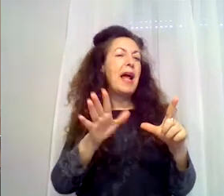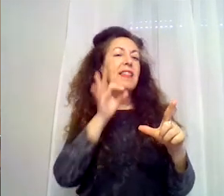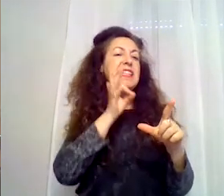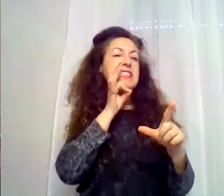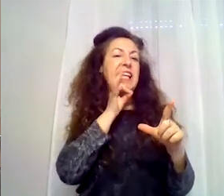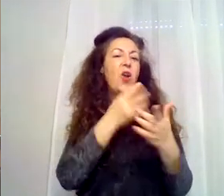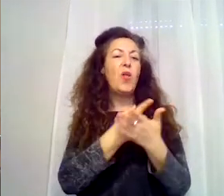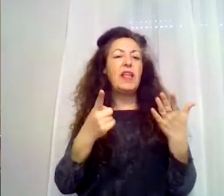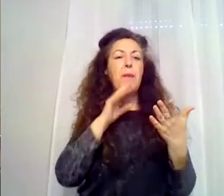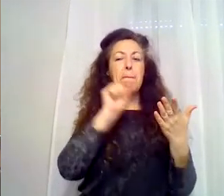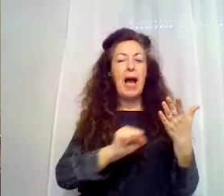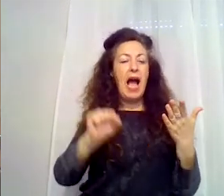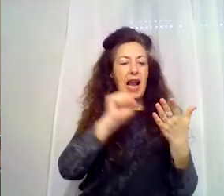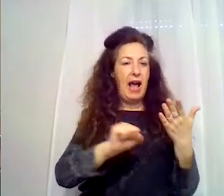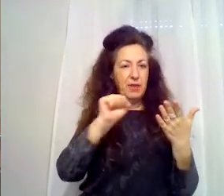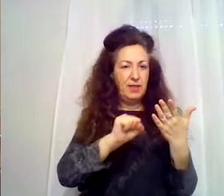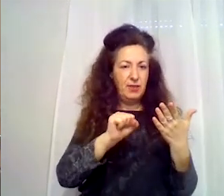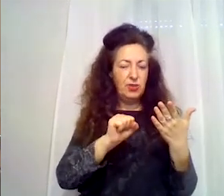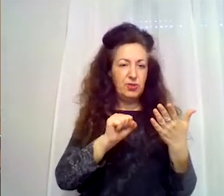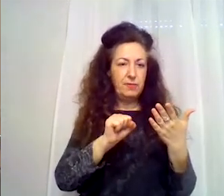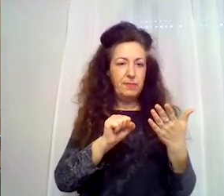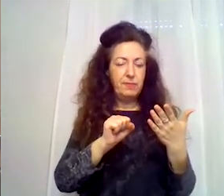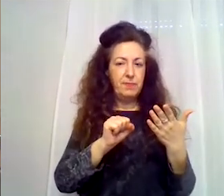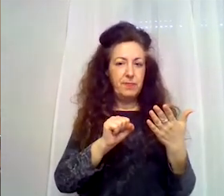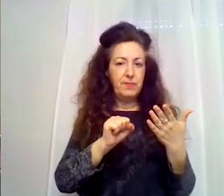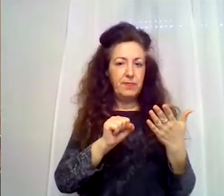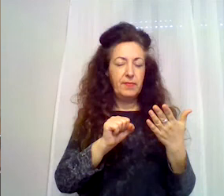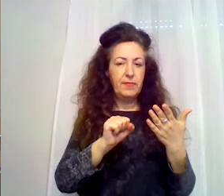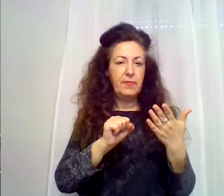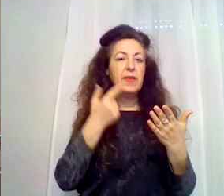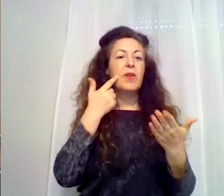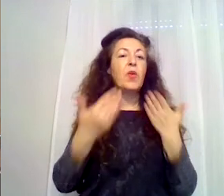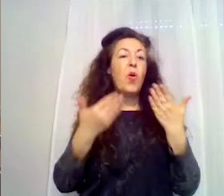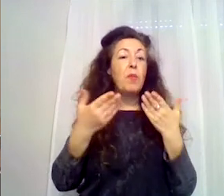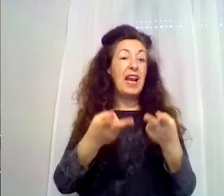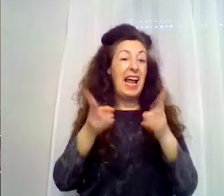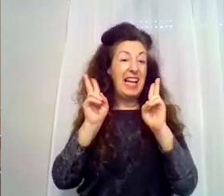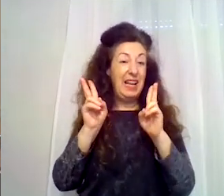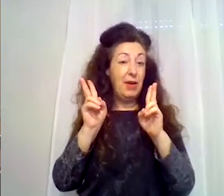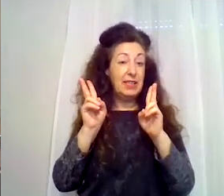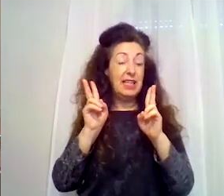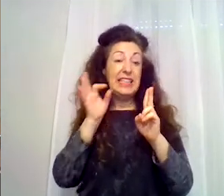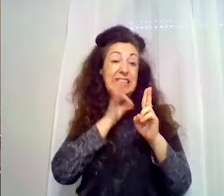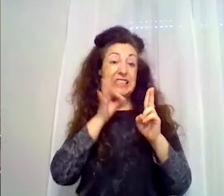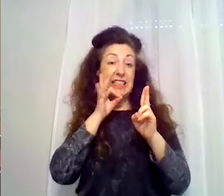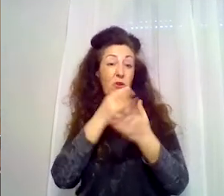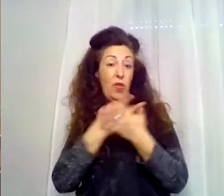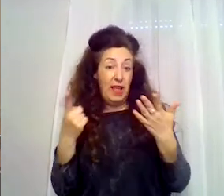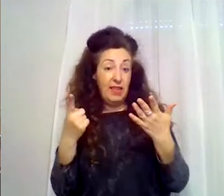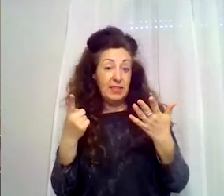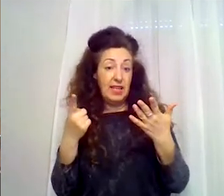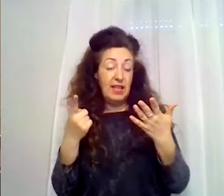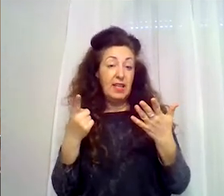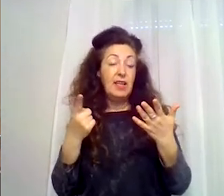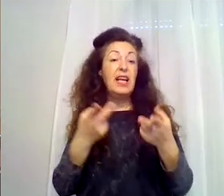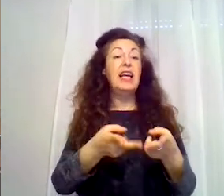ahora, pero que no hablo del hoy, sino hablo de aquel tiempo. En aquel tiempo, sí, que por otro lado, la